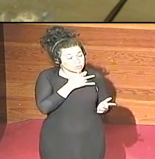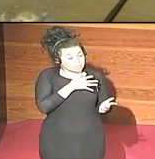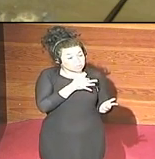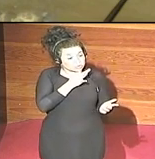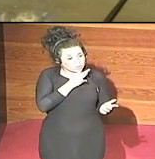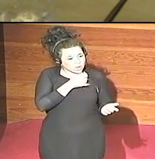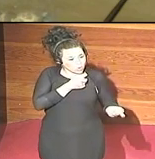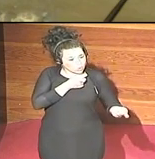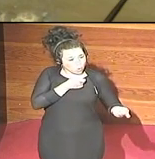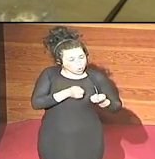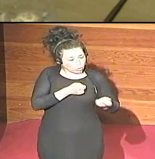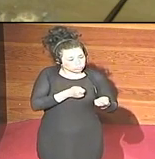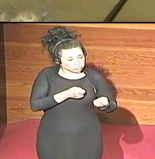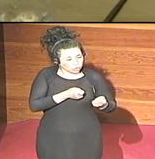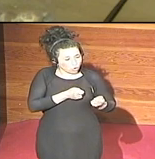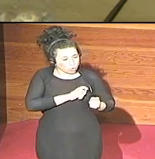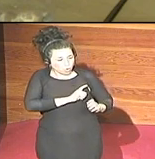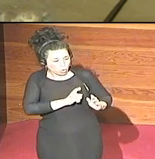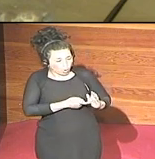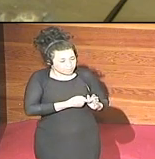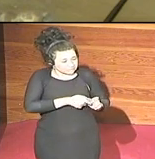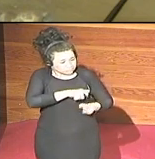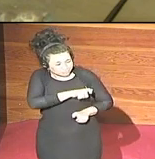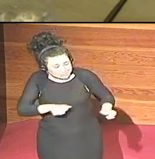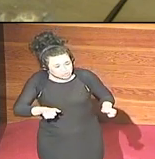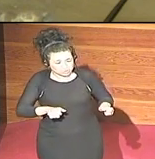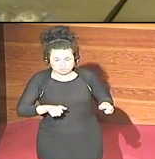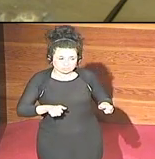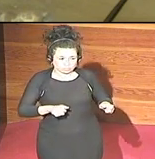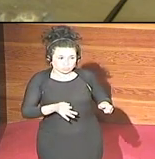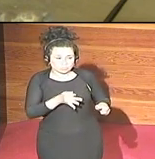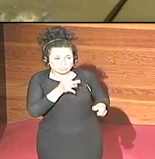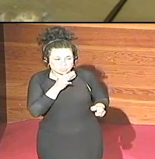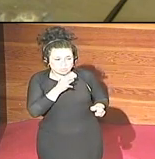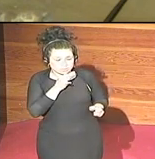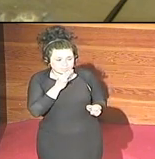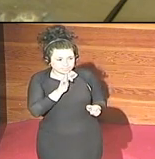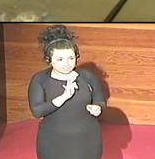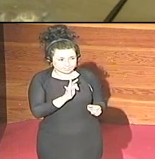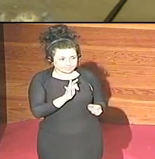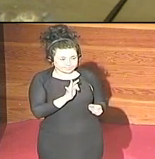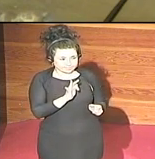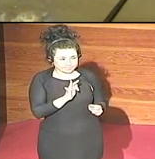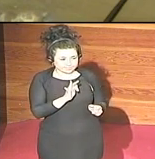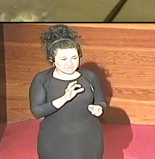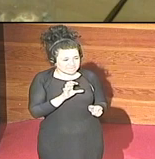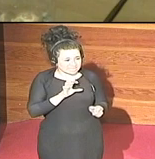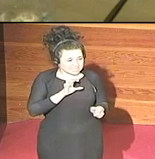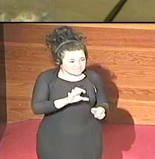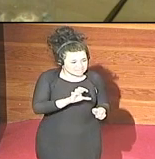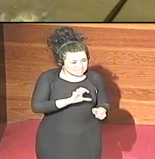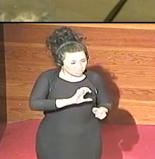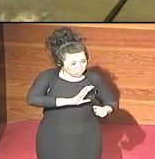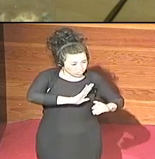absoluto sobre los movimientos de la población, no es un Estado completamente